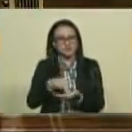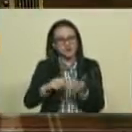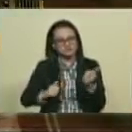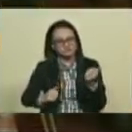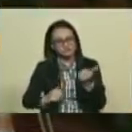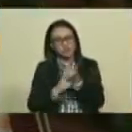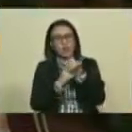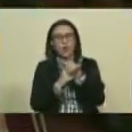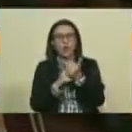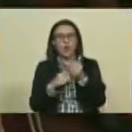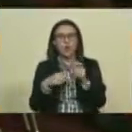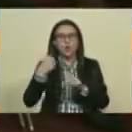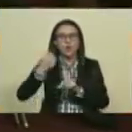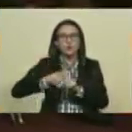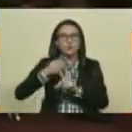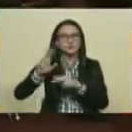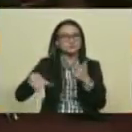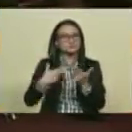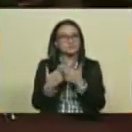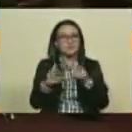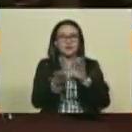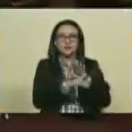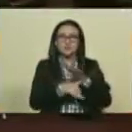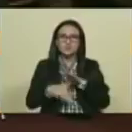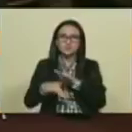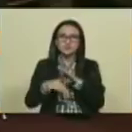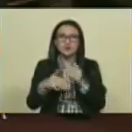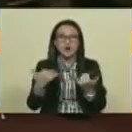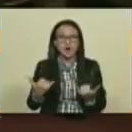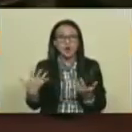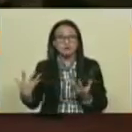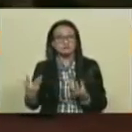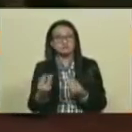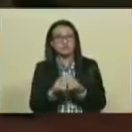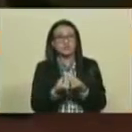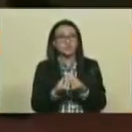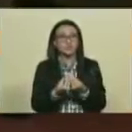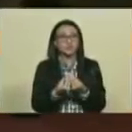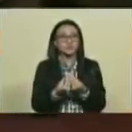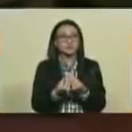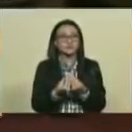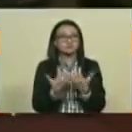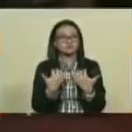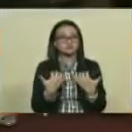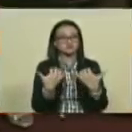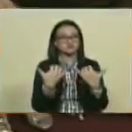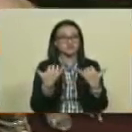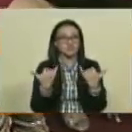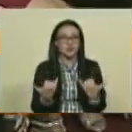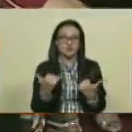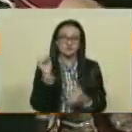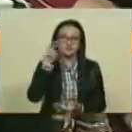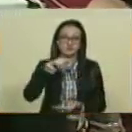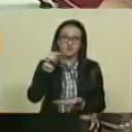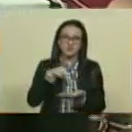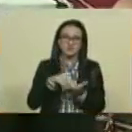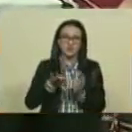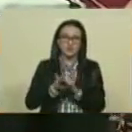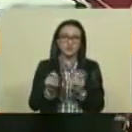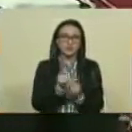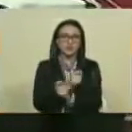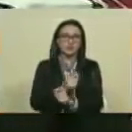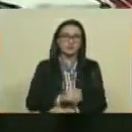lucha anticorrupción y que hoy nos están acompañando acá en esta plenipotenciaria Asamblea Nacional